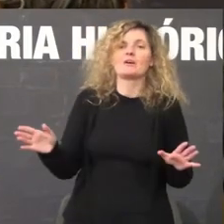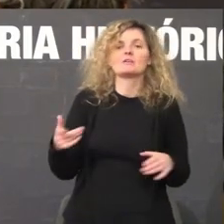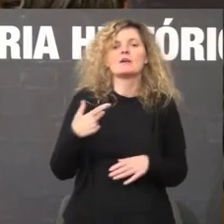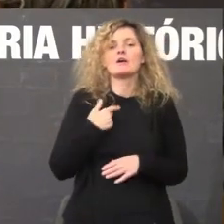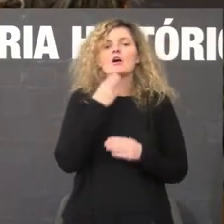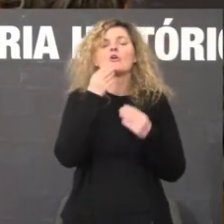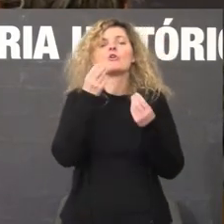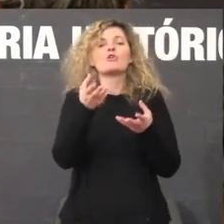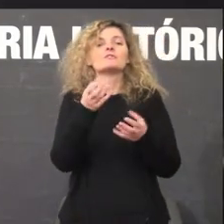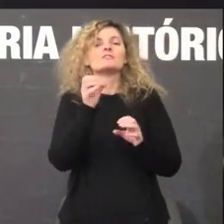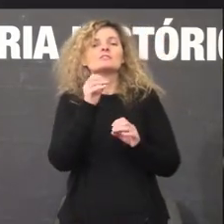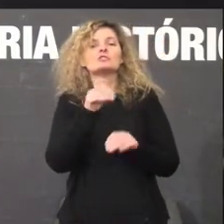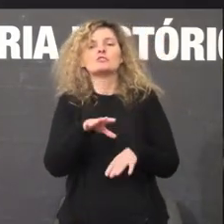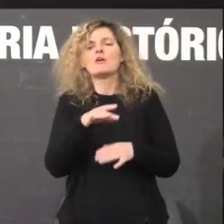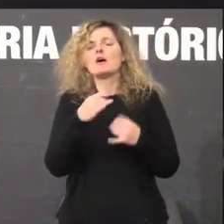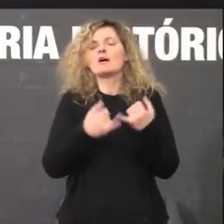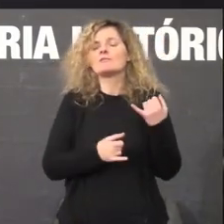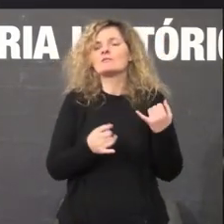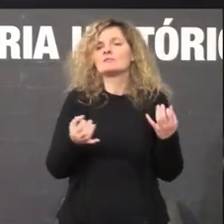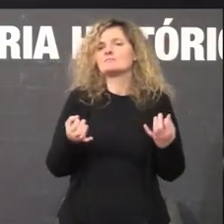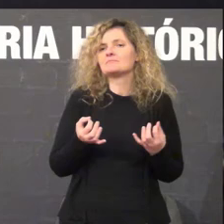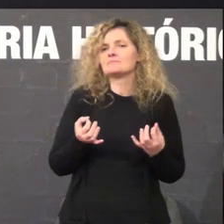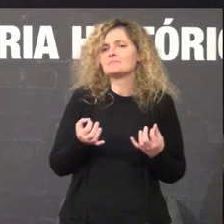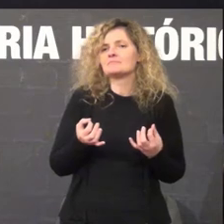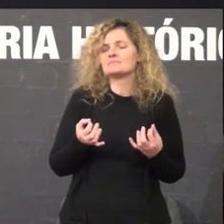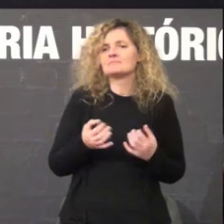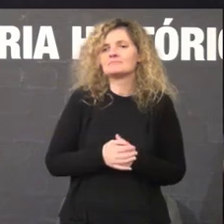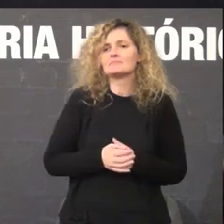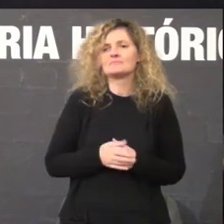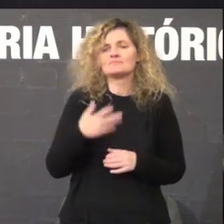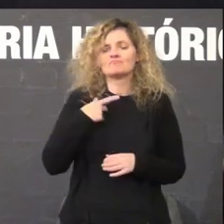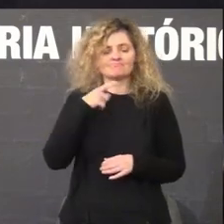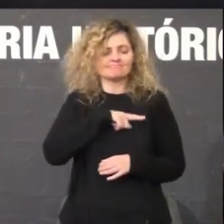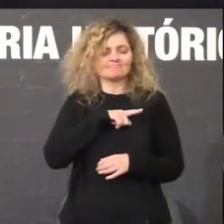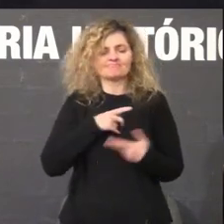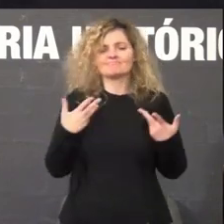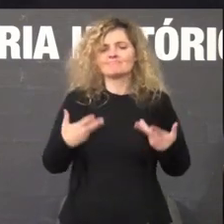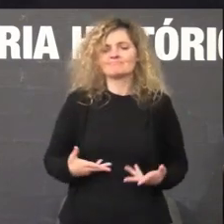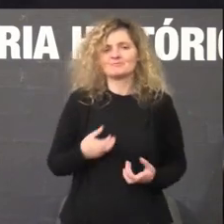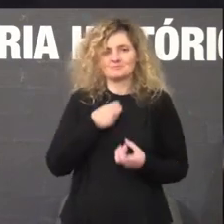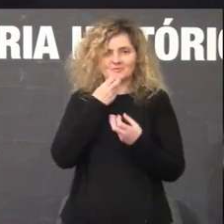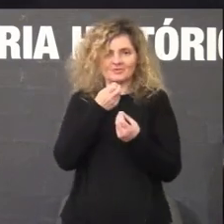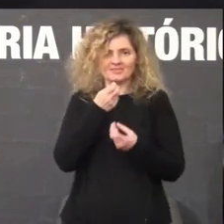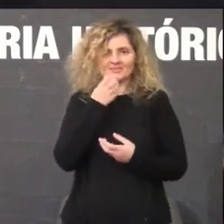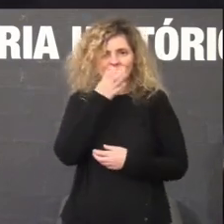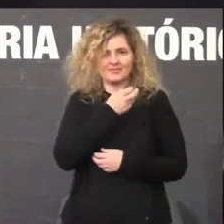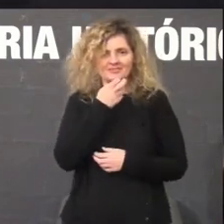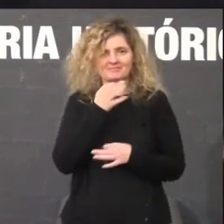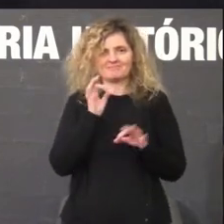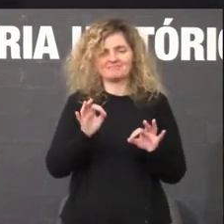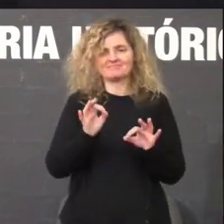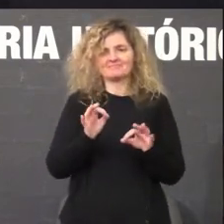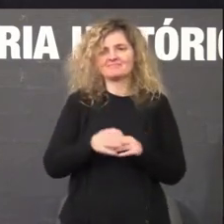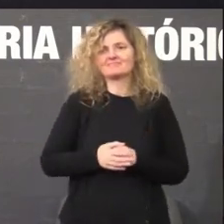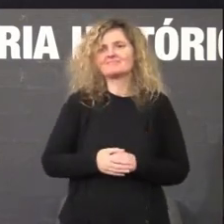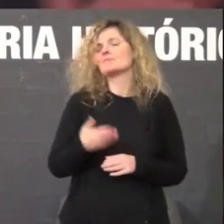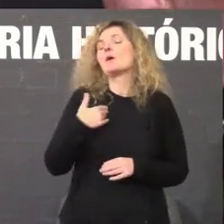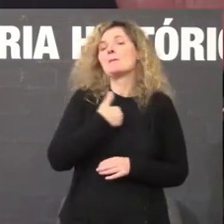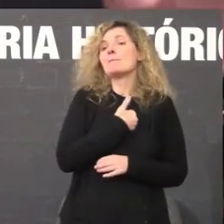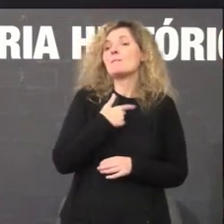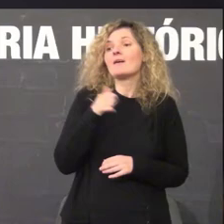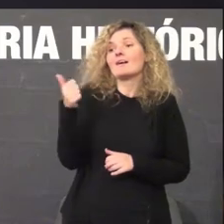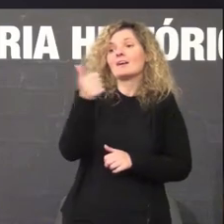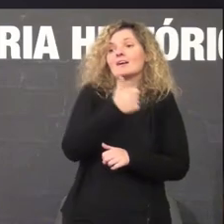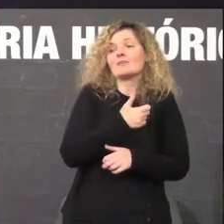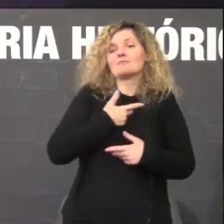la historia que, al final, yo me siento a gusto en el papel de contador de historias, que es el papel, y luego ya cada